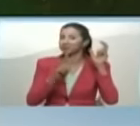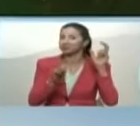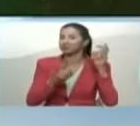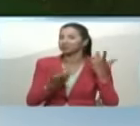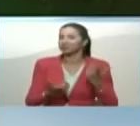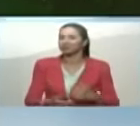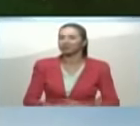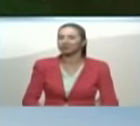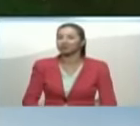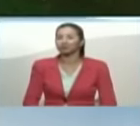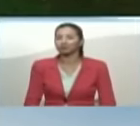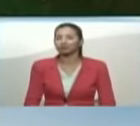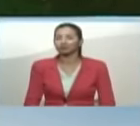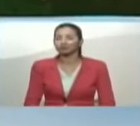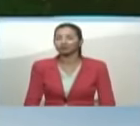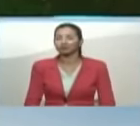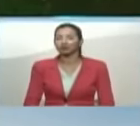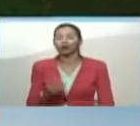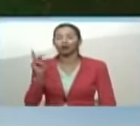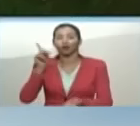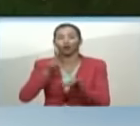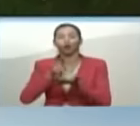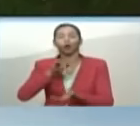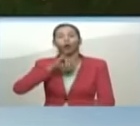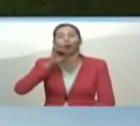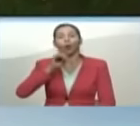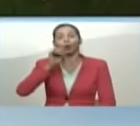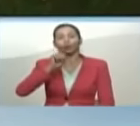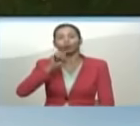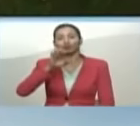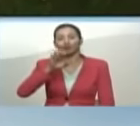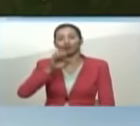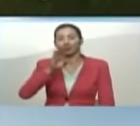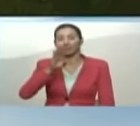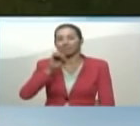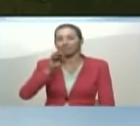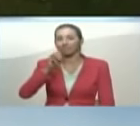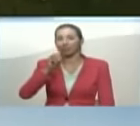ahora le voy a dar la palabra a José Bombacé.